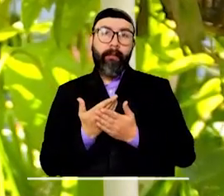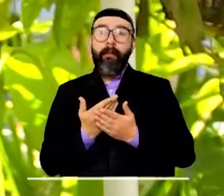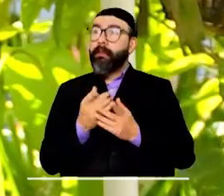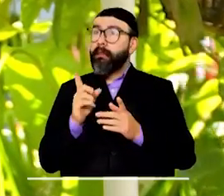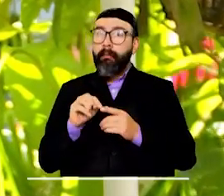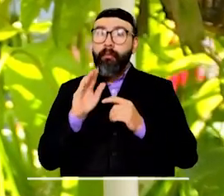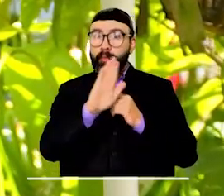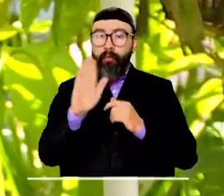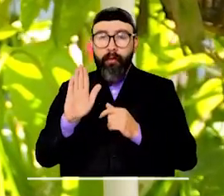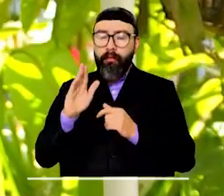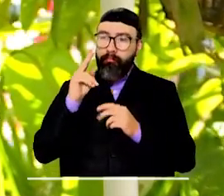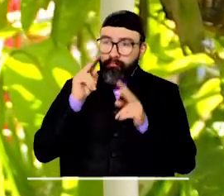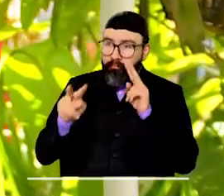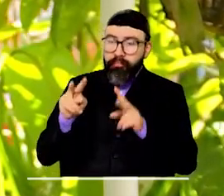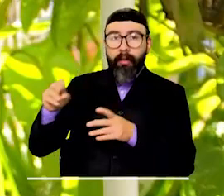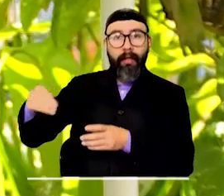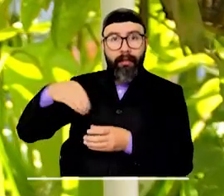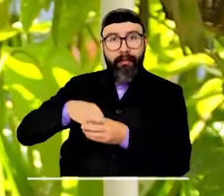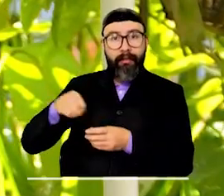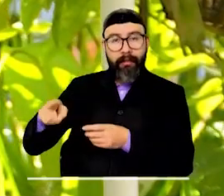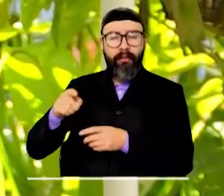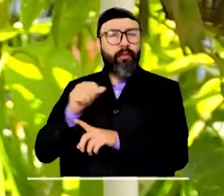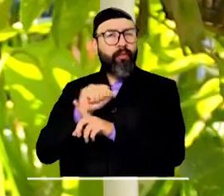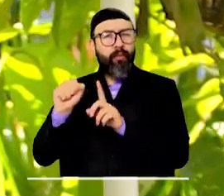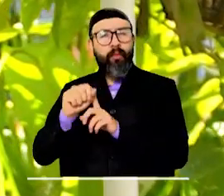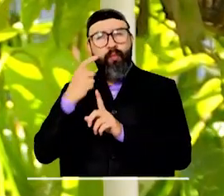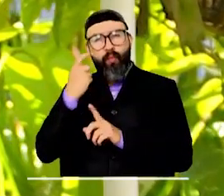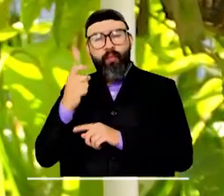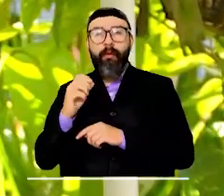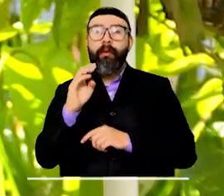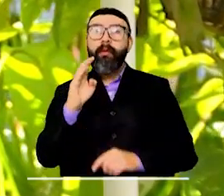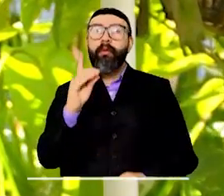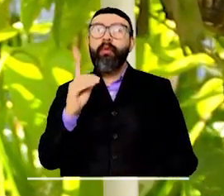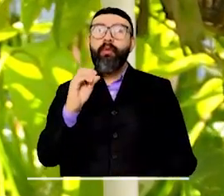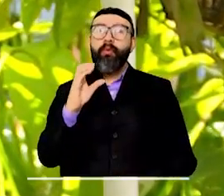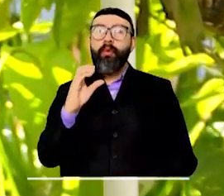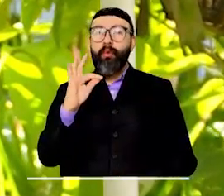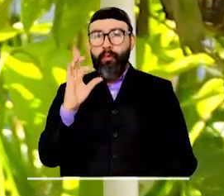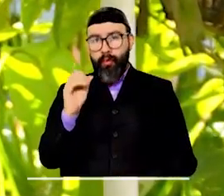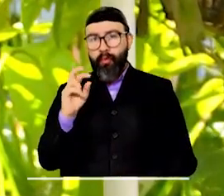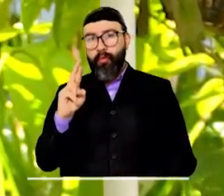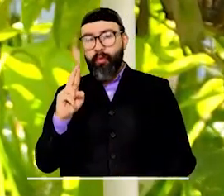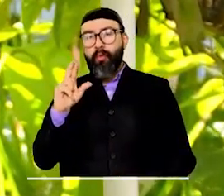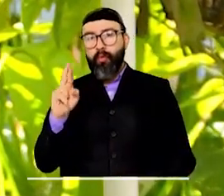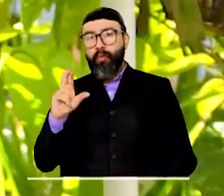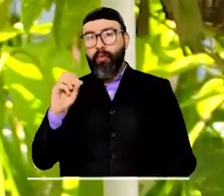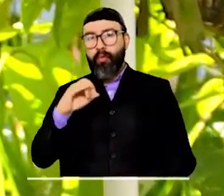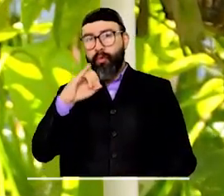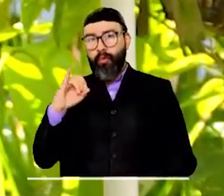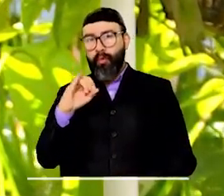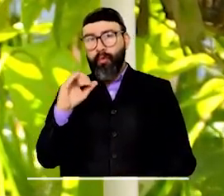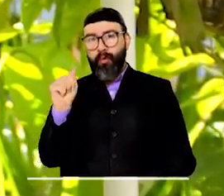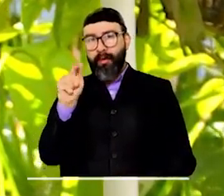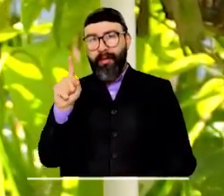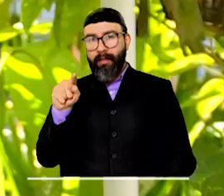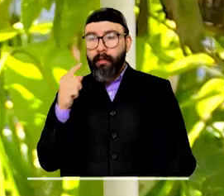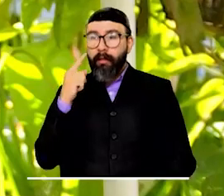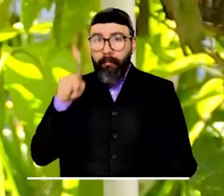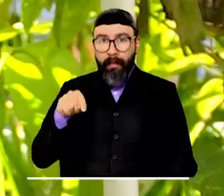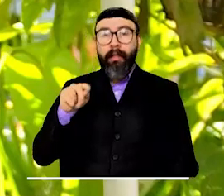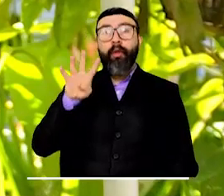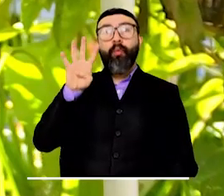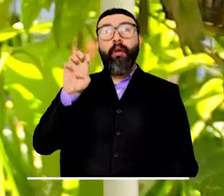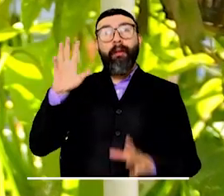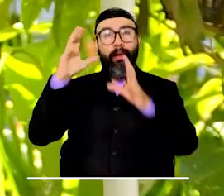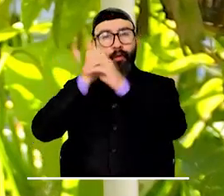ustedes nos sigan en las redes, busquen Doctor Rojas en todas las redes y tienen otra opción maravillosa, 9 de la noche todos